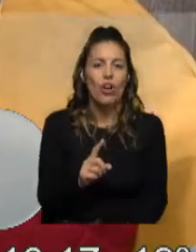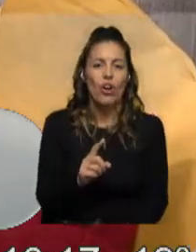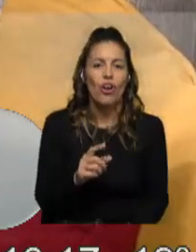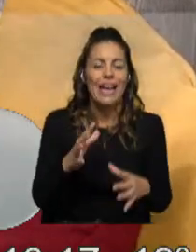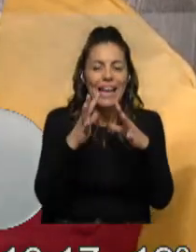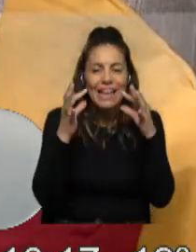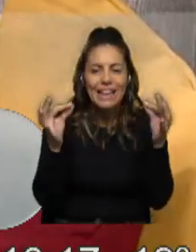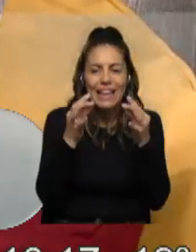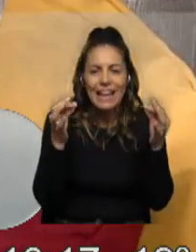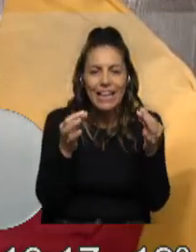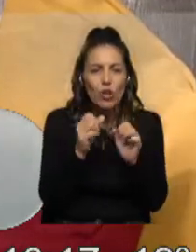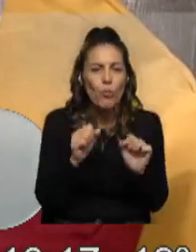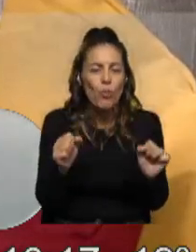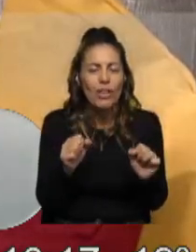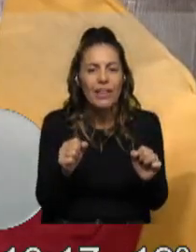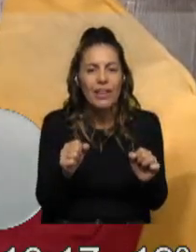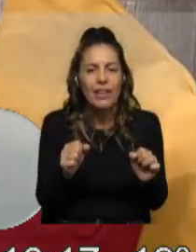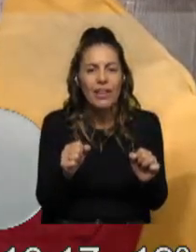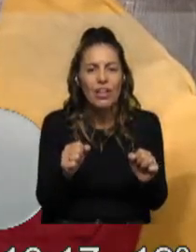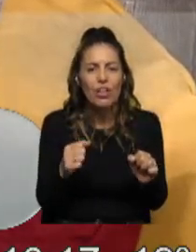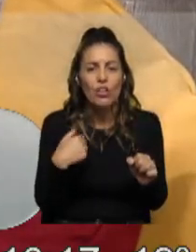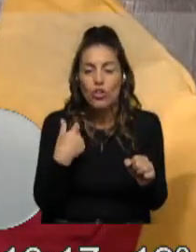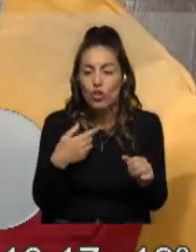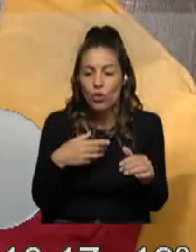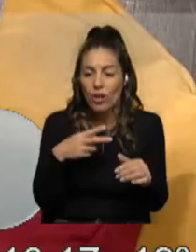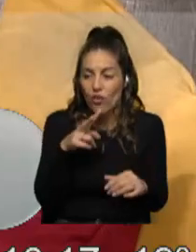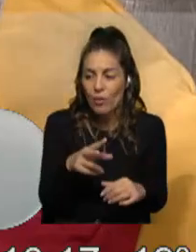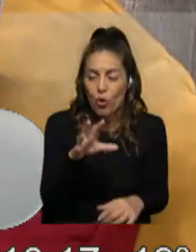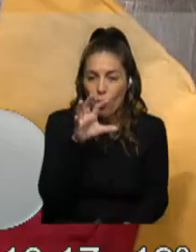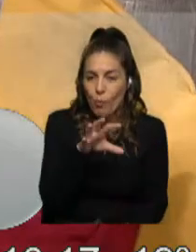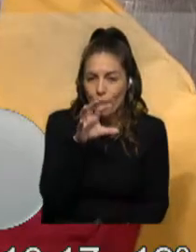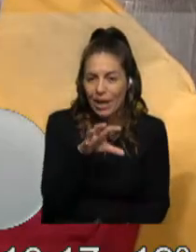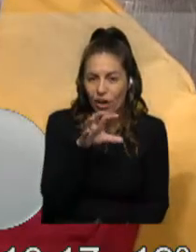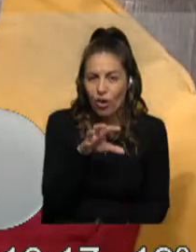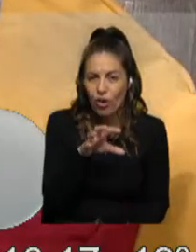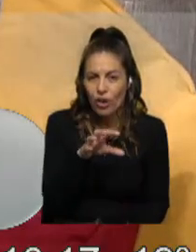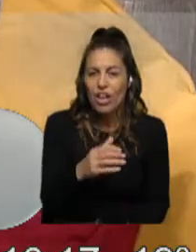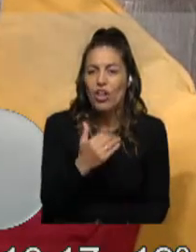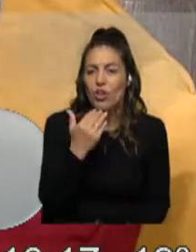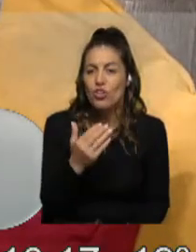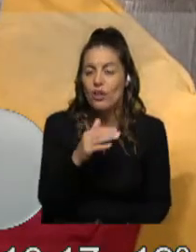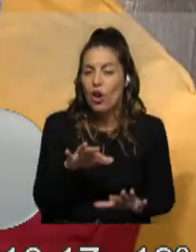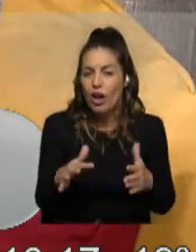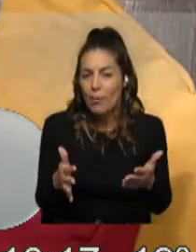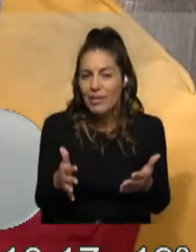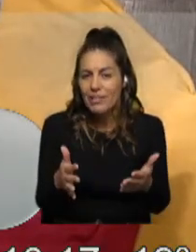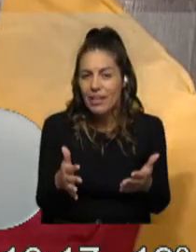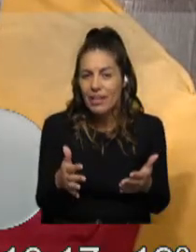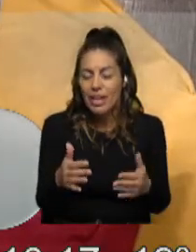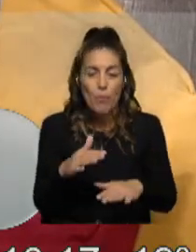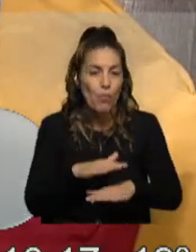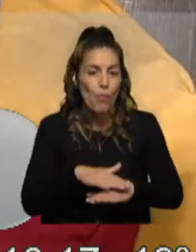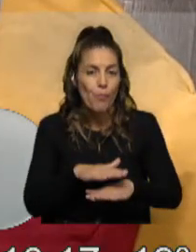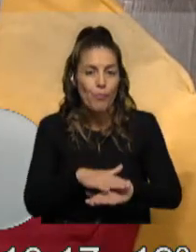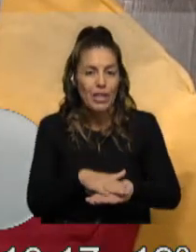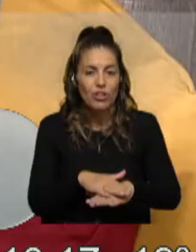formas de que él pueda... Nosotros cuando entra un perro, o sea, cuando vemos un perro y no sabíamos qué iba lo que va a pasar,